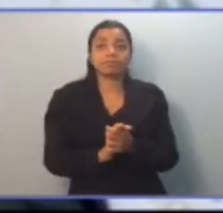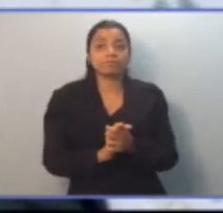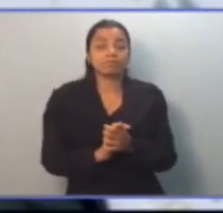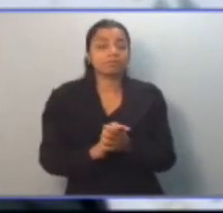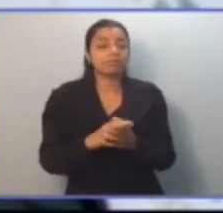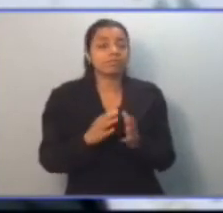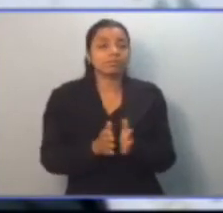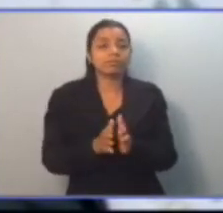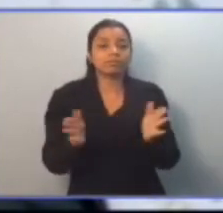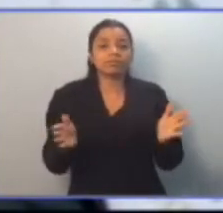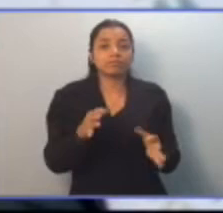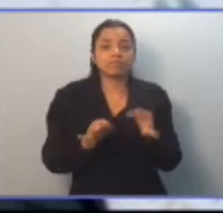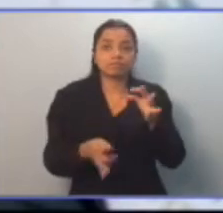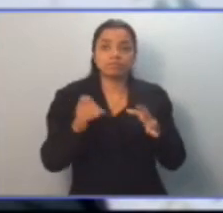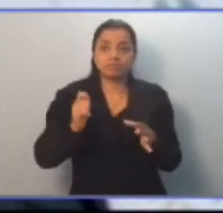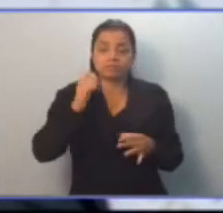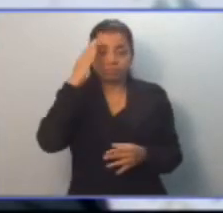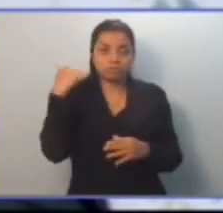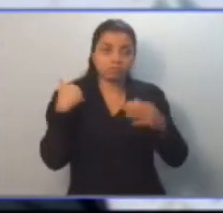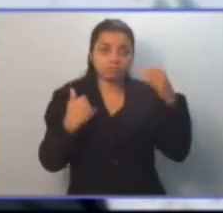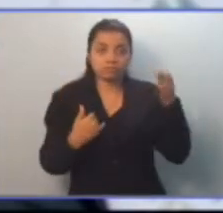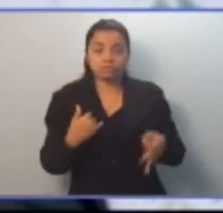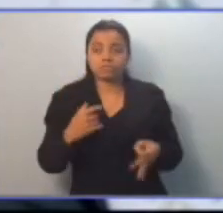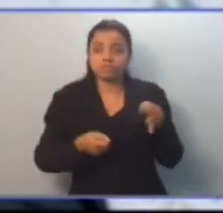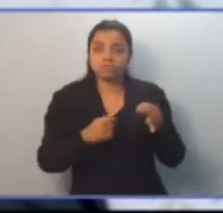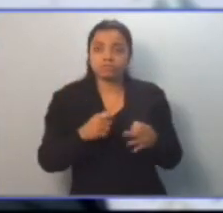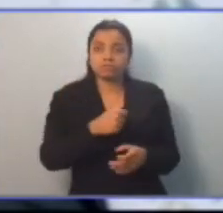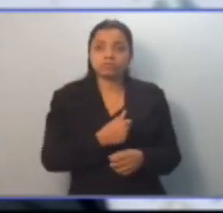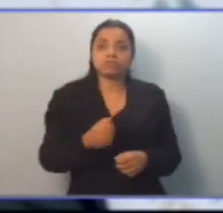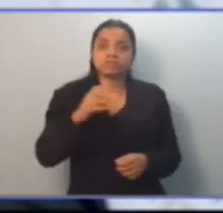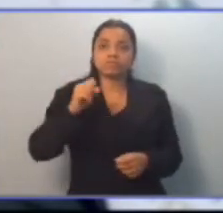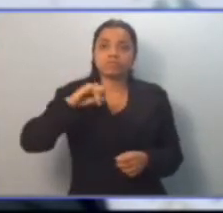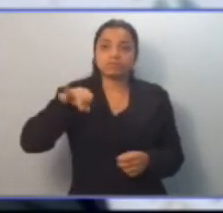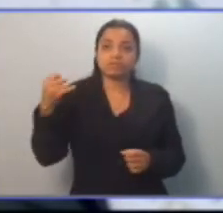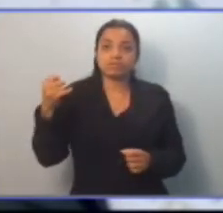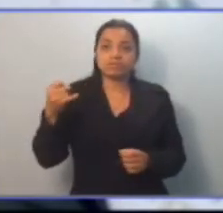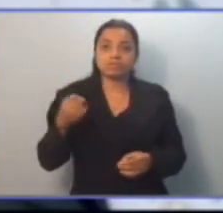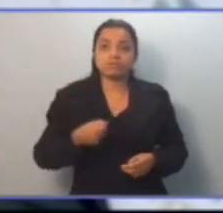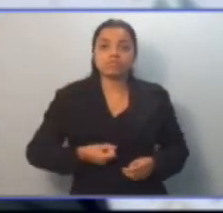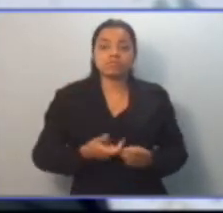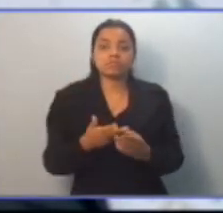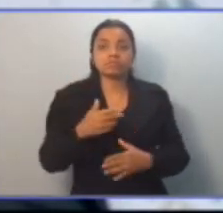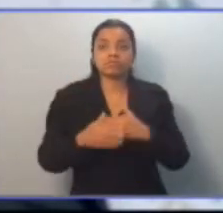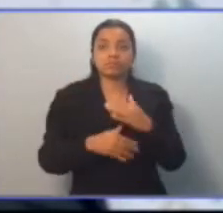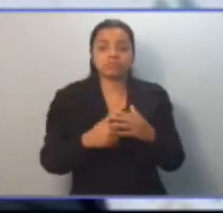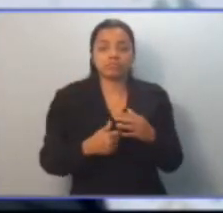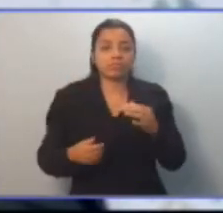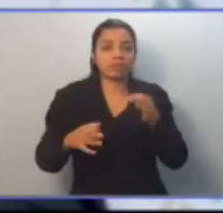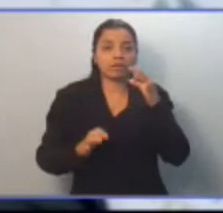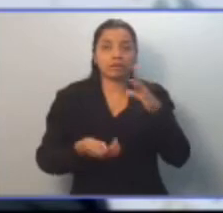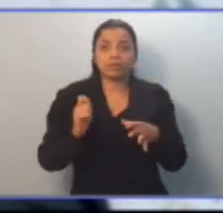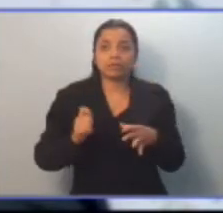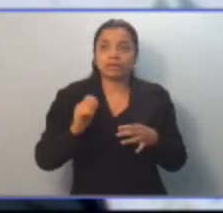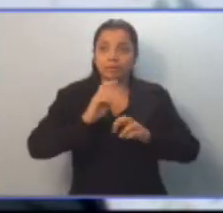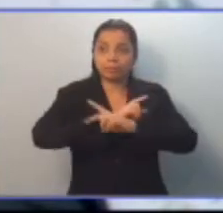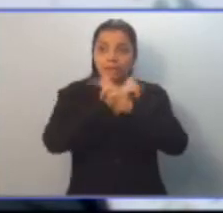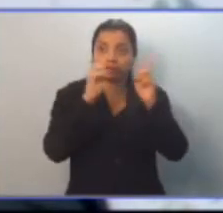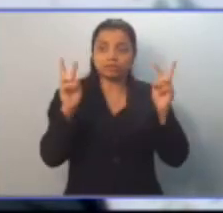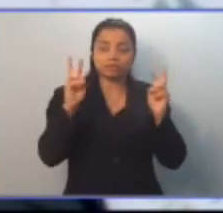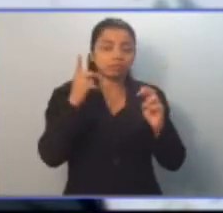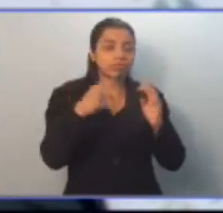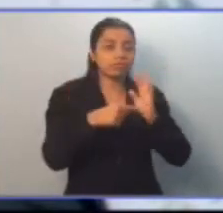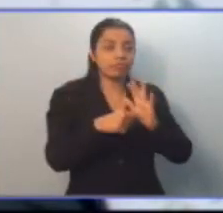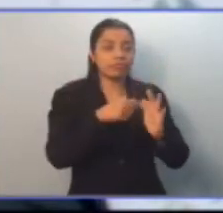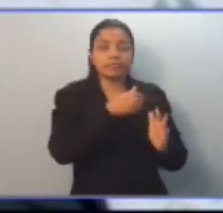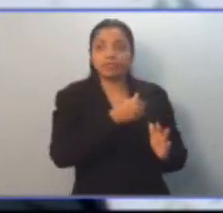la gama de jueces y juezas. La Corte Suprema de Justicia designa al juez 12º de paz, que presidía ese